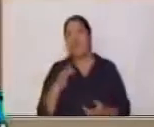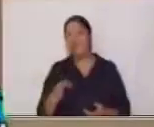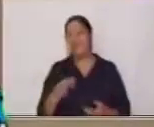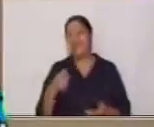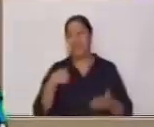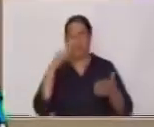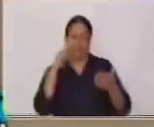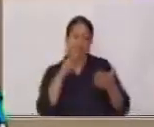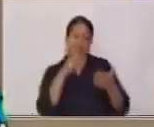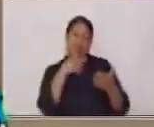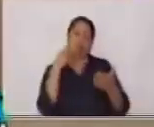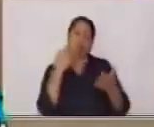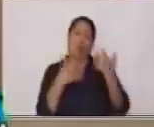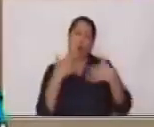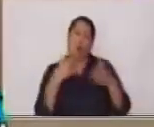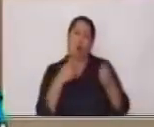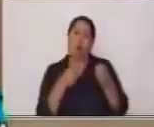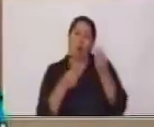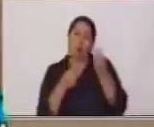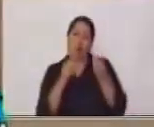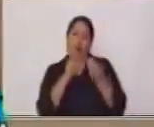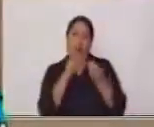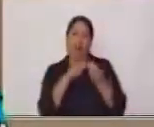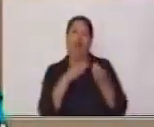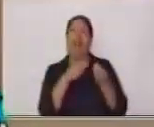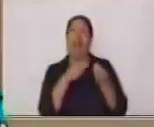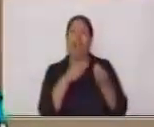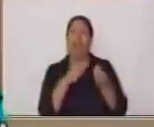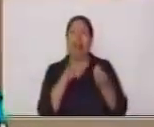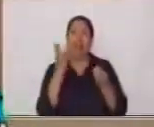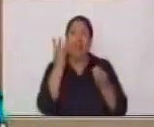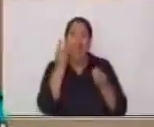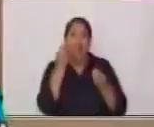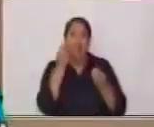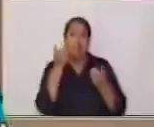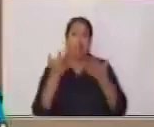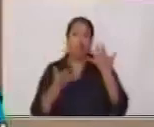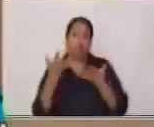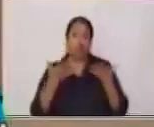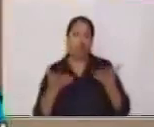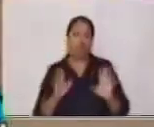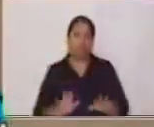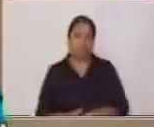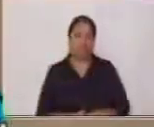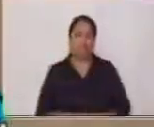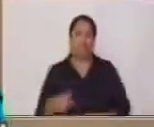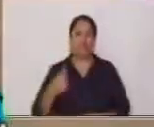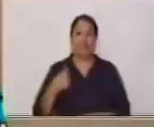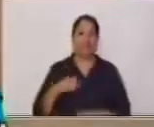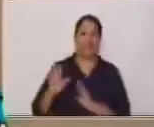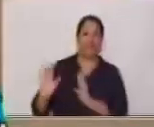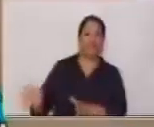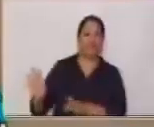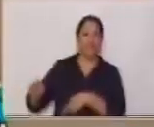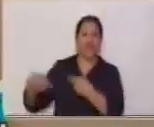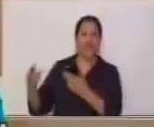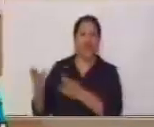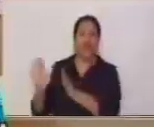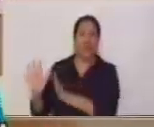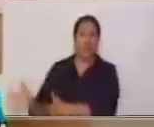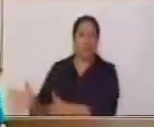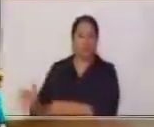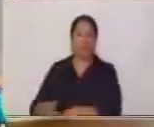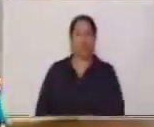color, puedo imaginarme que es de sabor a limón. Vamos a dejar mi regalo ahorita un ratito a un lado. ¿Por qué